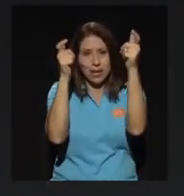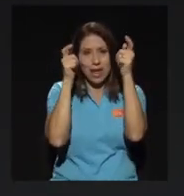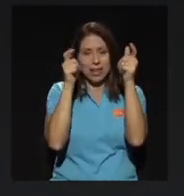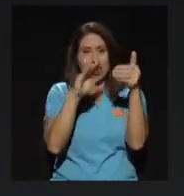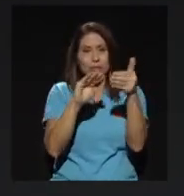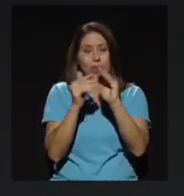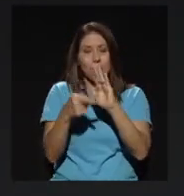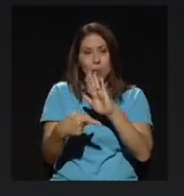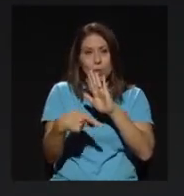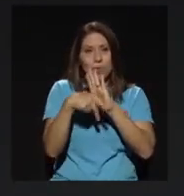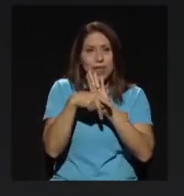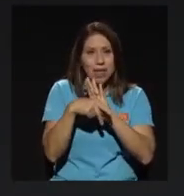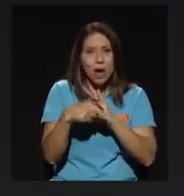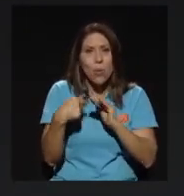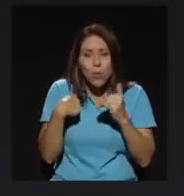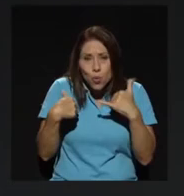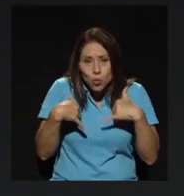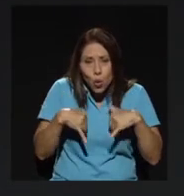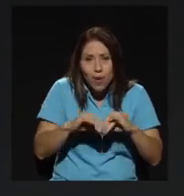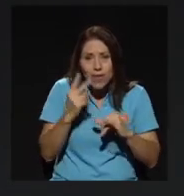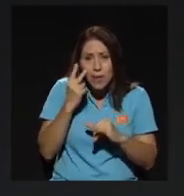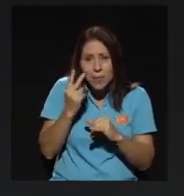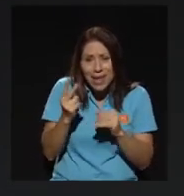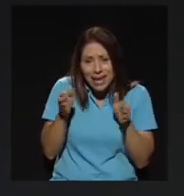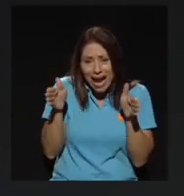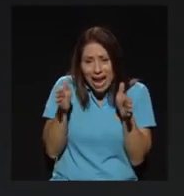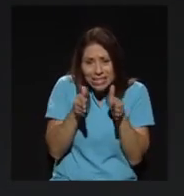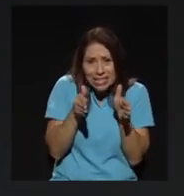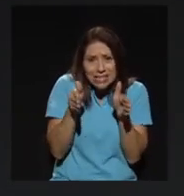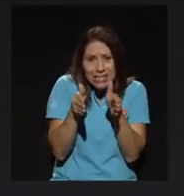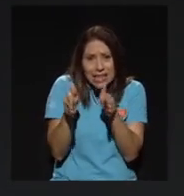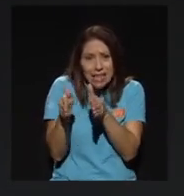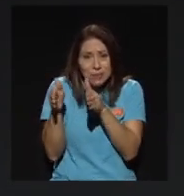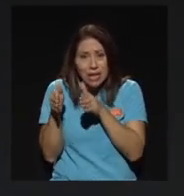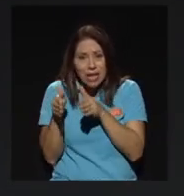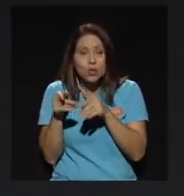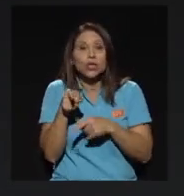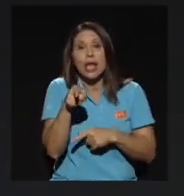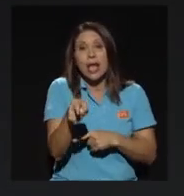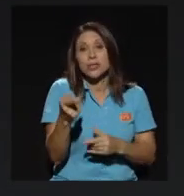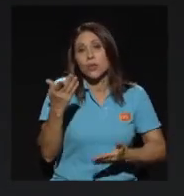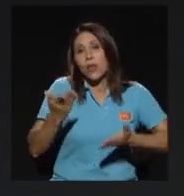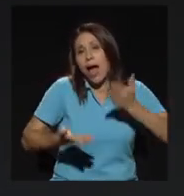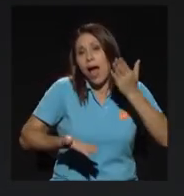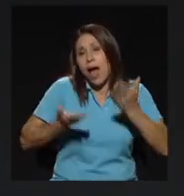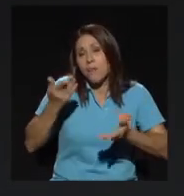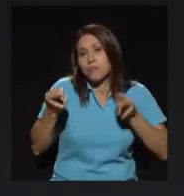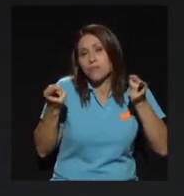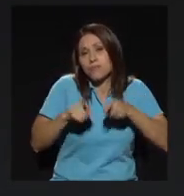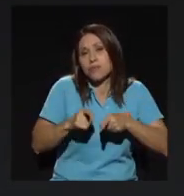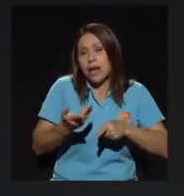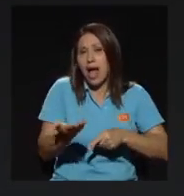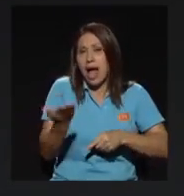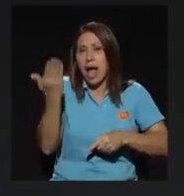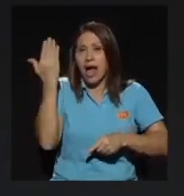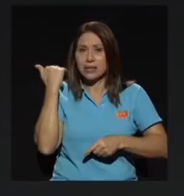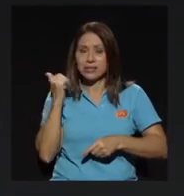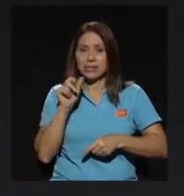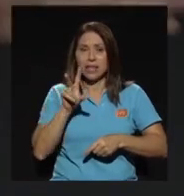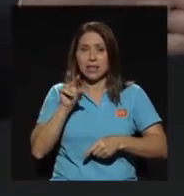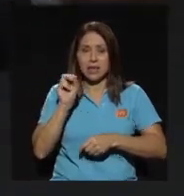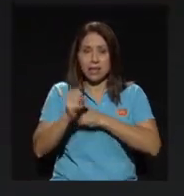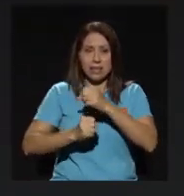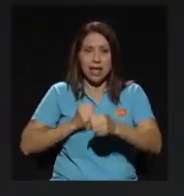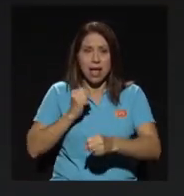ve los pequeños las pequeñas calles y estás pero y eso debió ser posiblemente hace 20 años y hace 30 pero